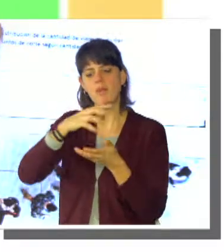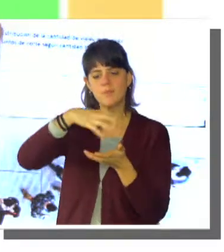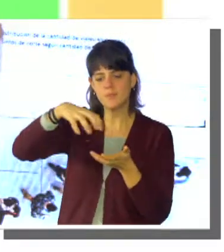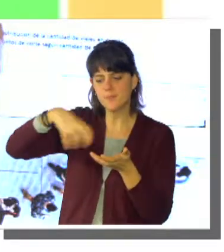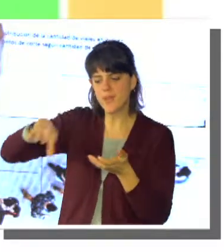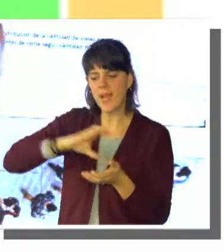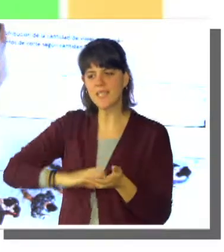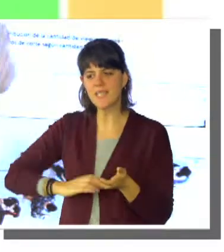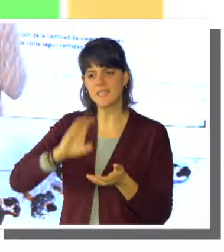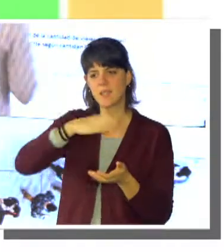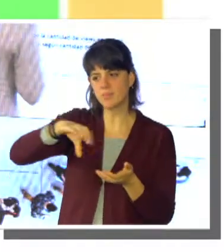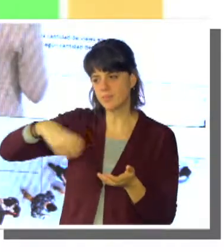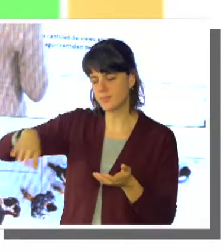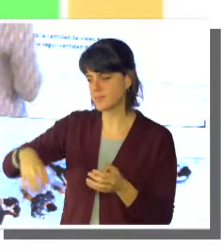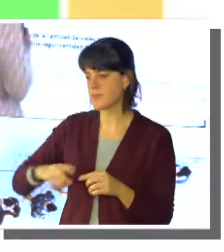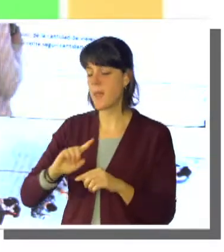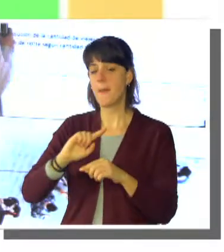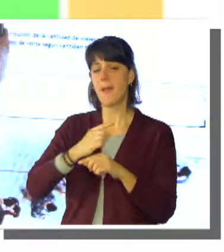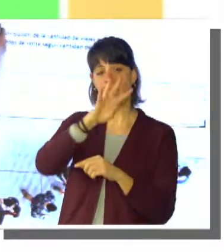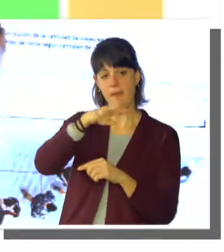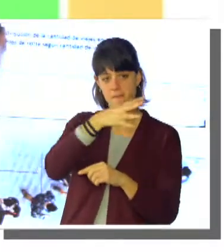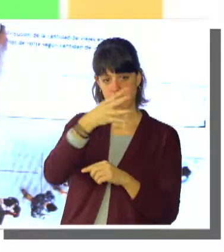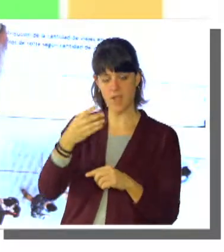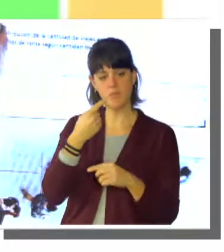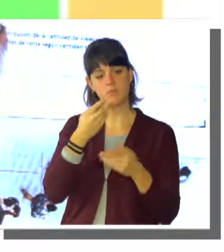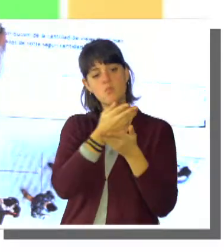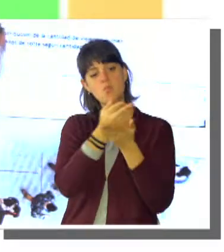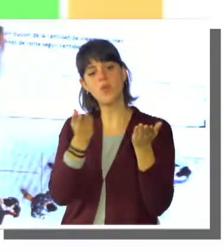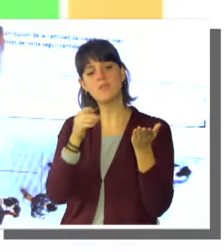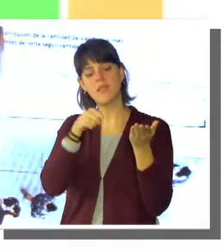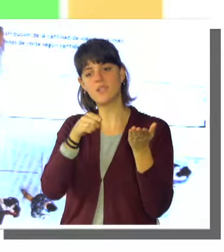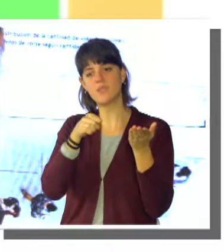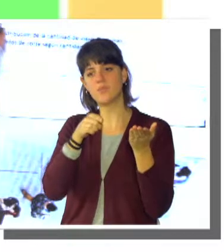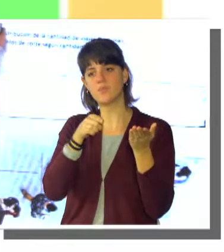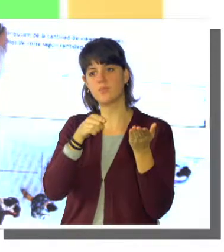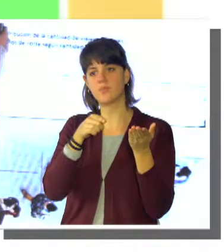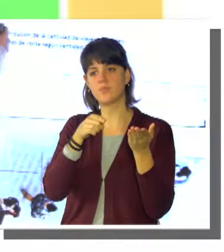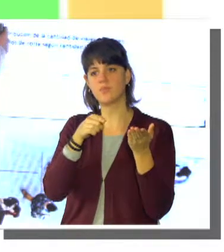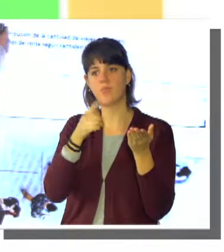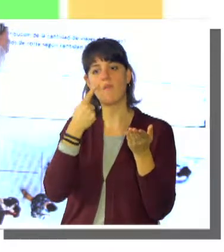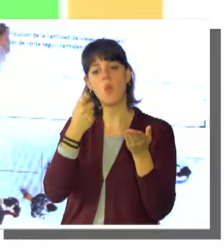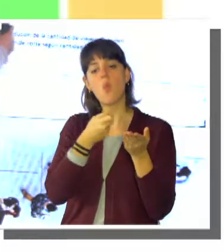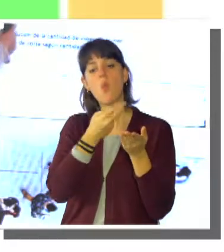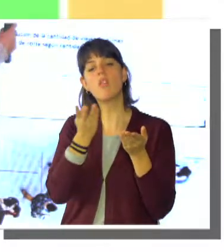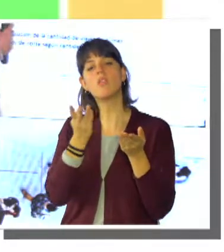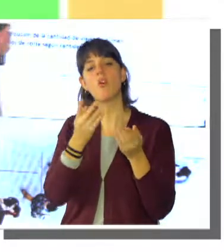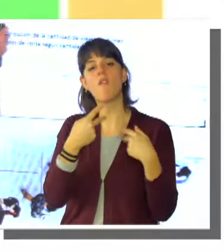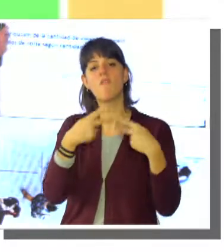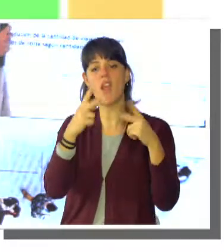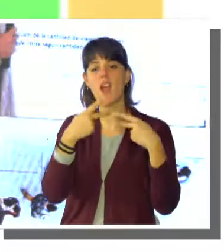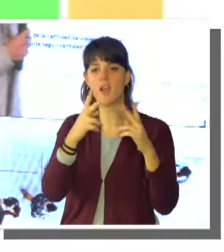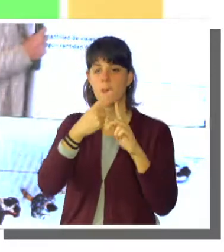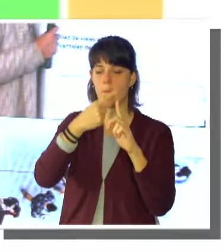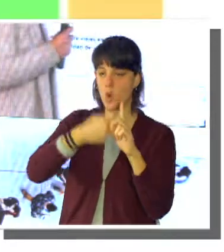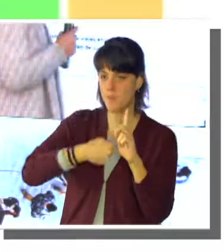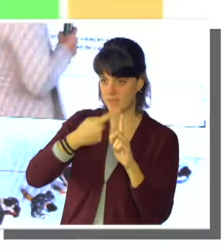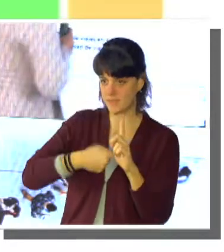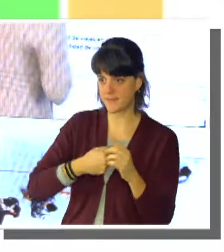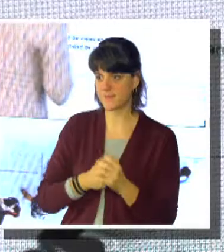un 30% que tiene, creo que no distinguen las etiquetas, ¿no? No. Casi un 30% tiene